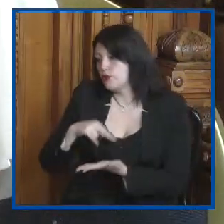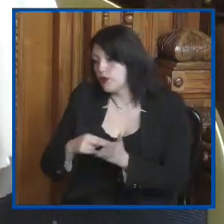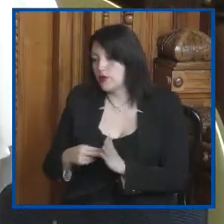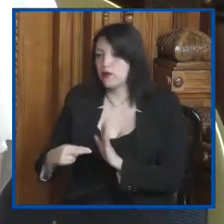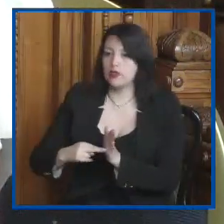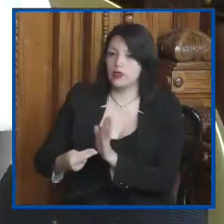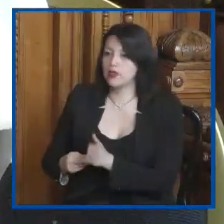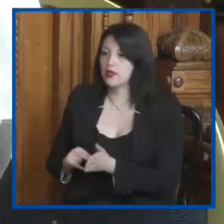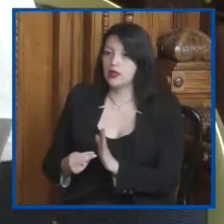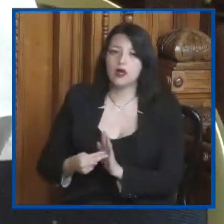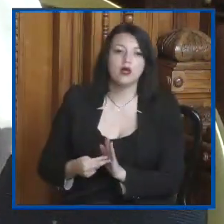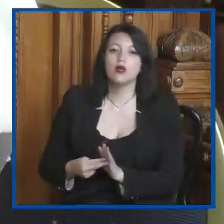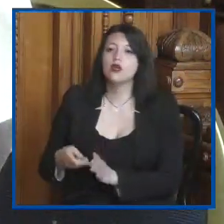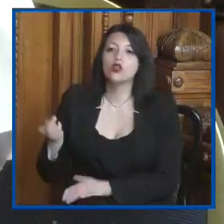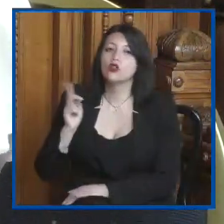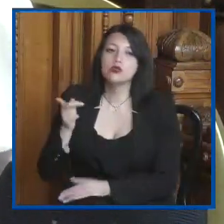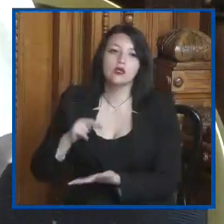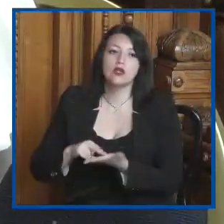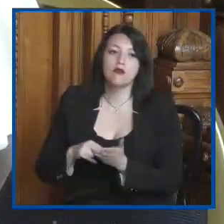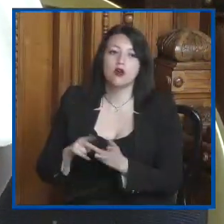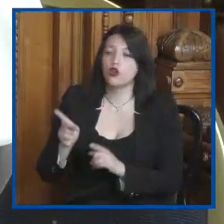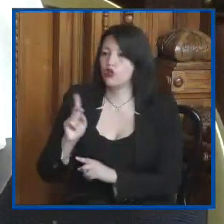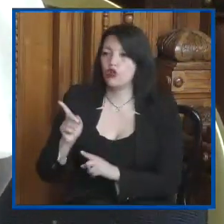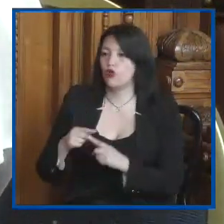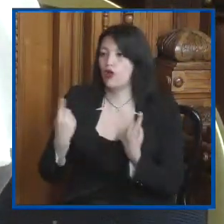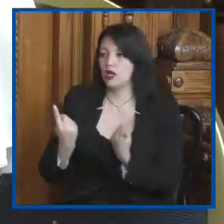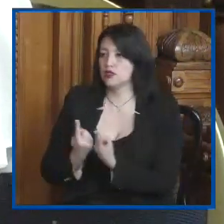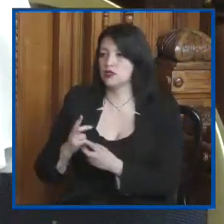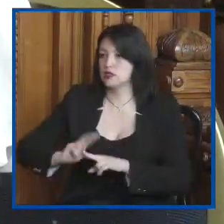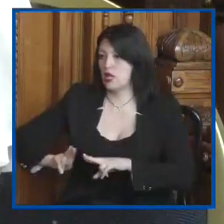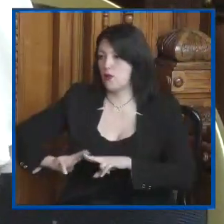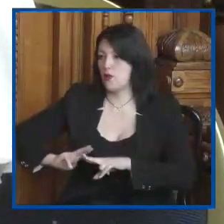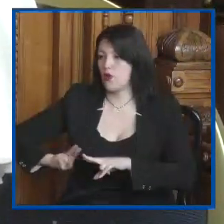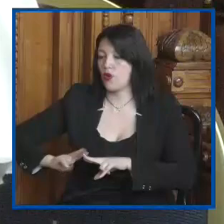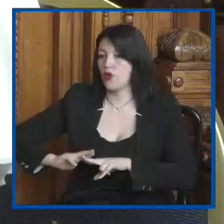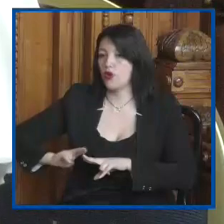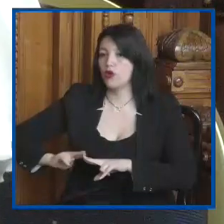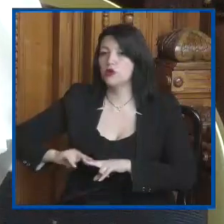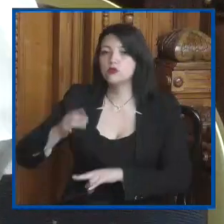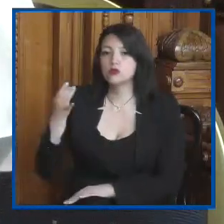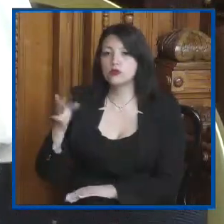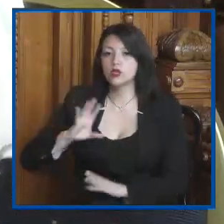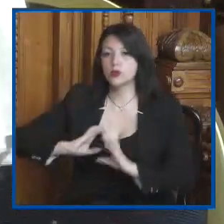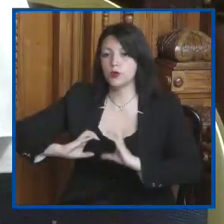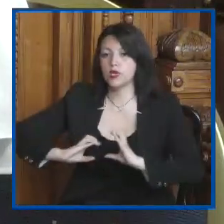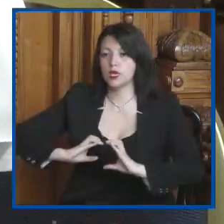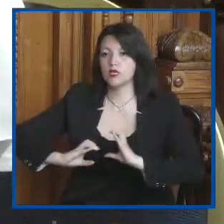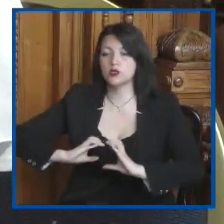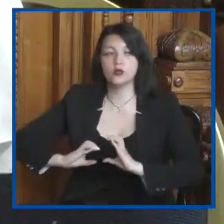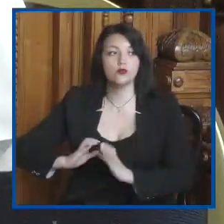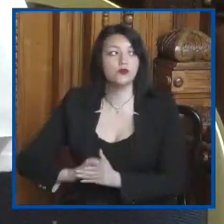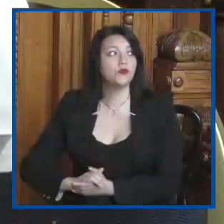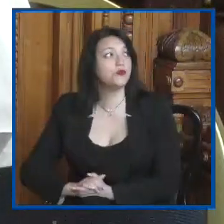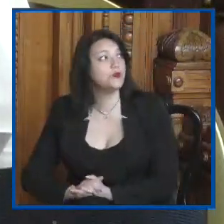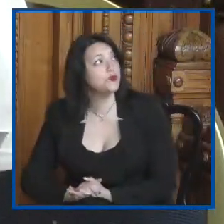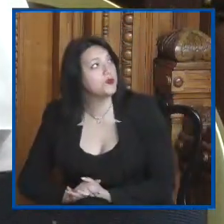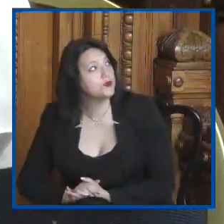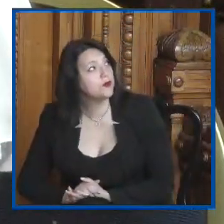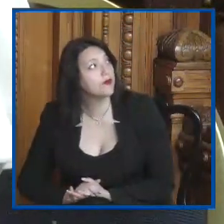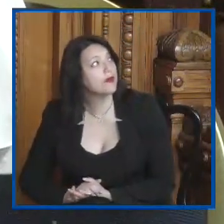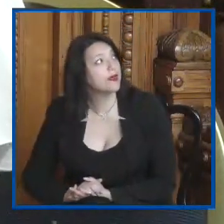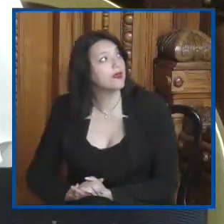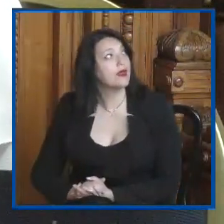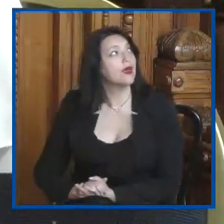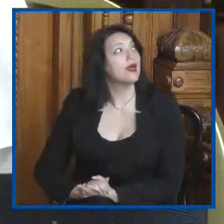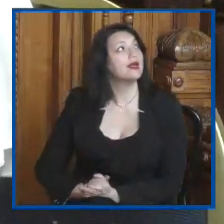¿a dónde tengo que ir? No, ese trabajo no lo hacemos. Lo que sí hacemos es la comunicación, como ven ahí, de la